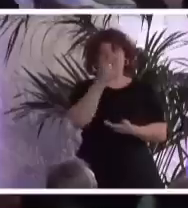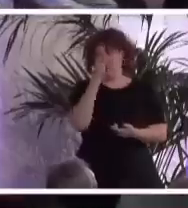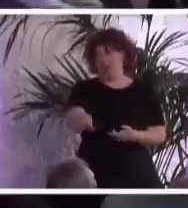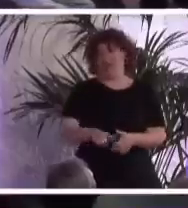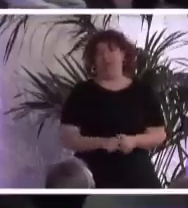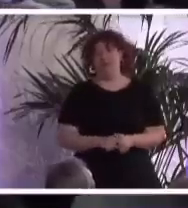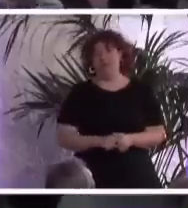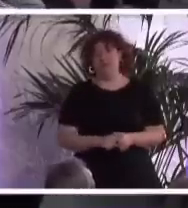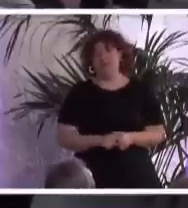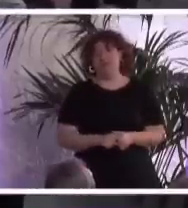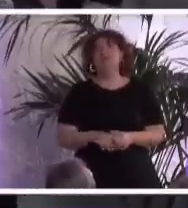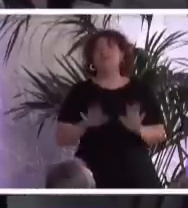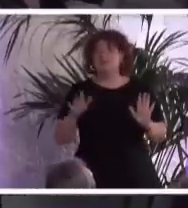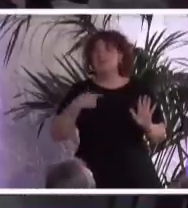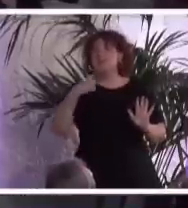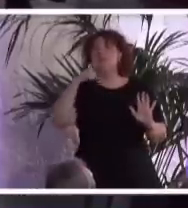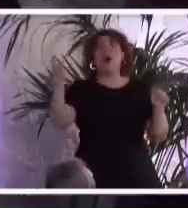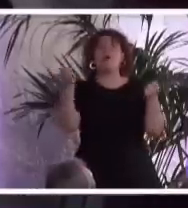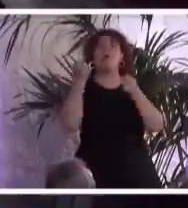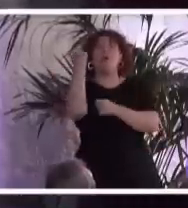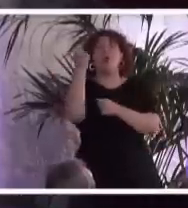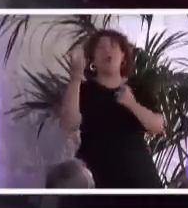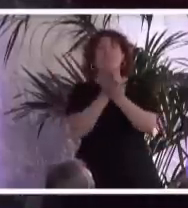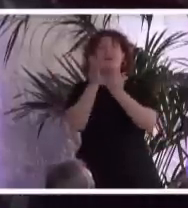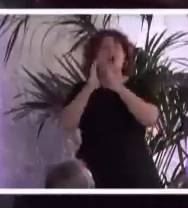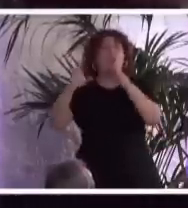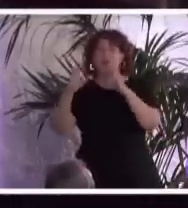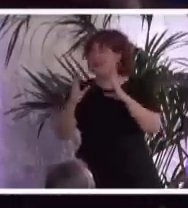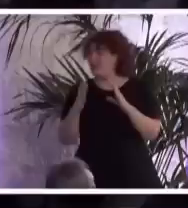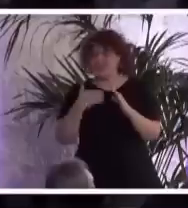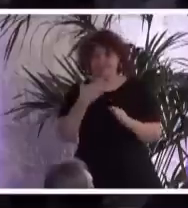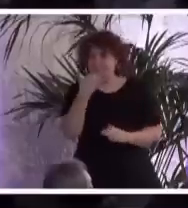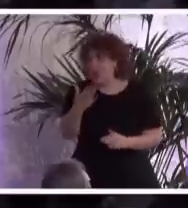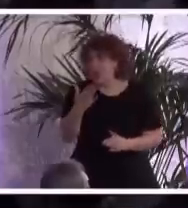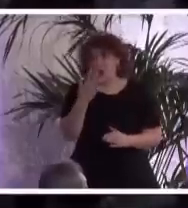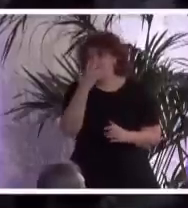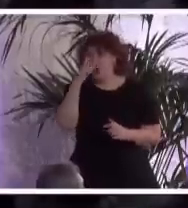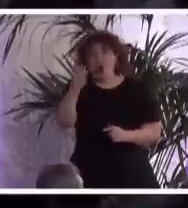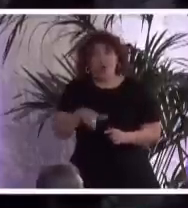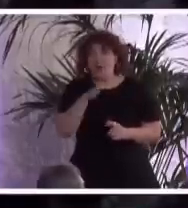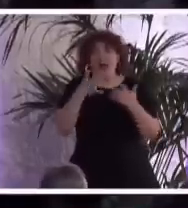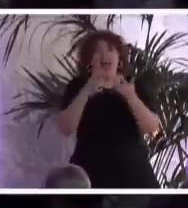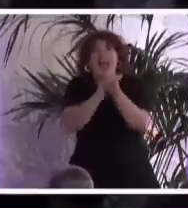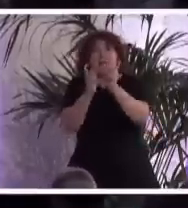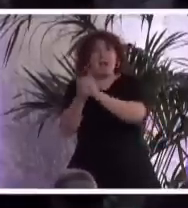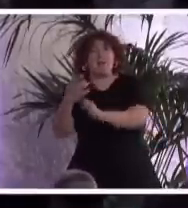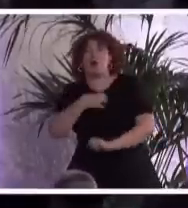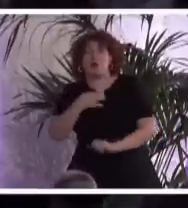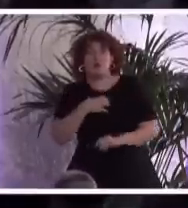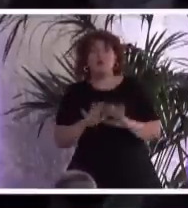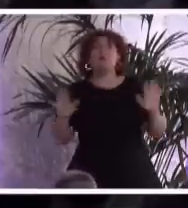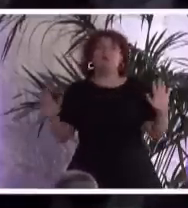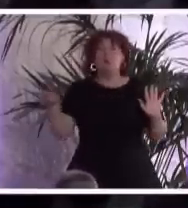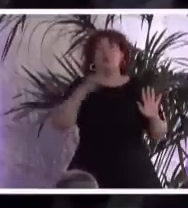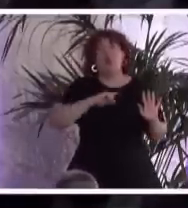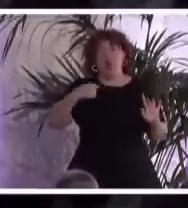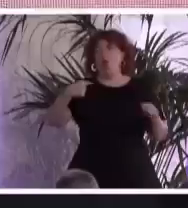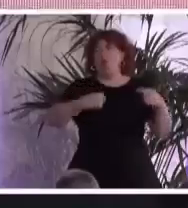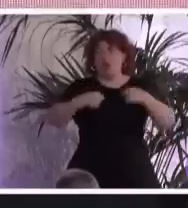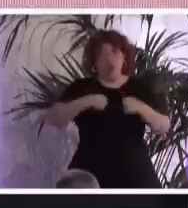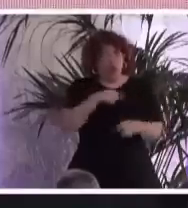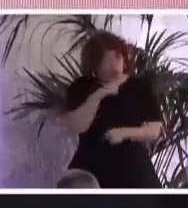poder mediático que así no se cambia nada que puede que el valor se traduzca en que te hagan mucho daño